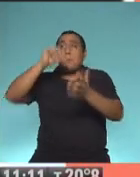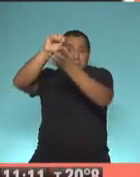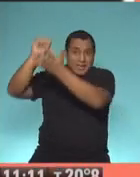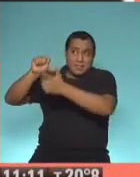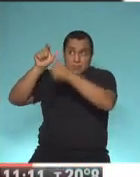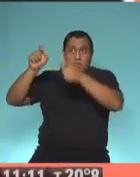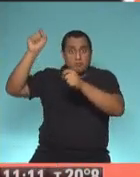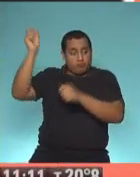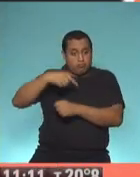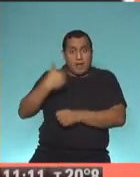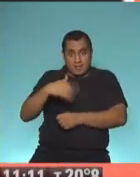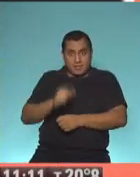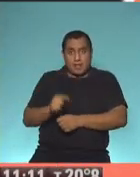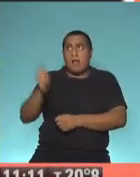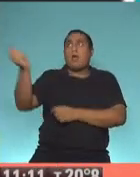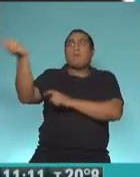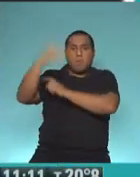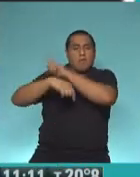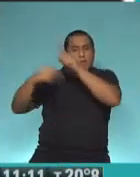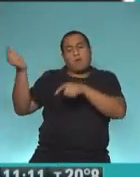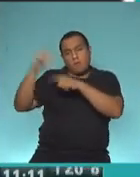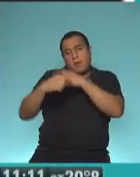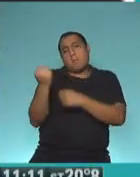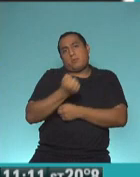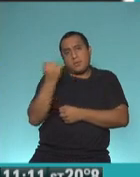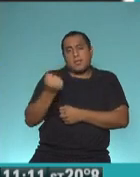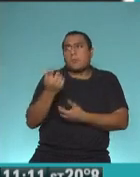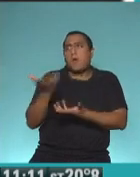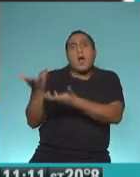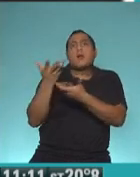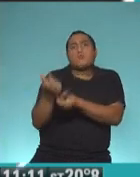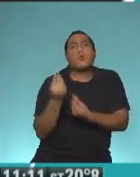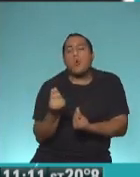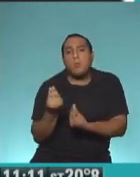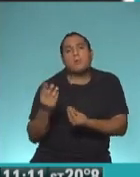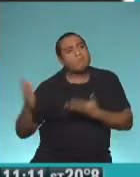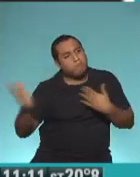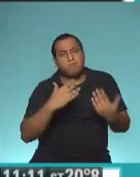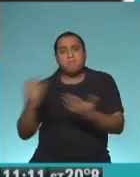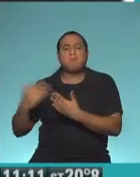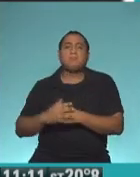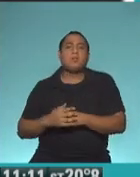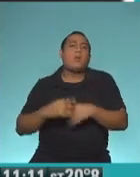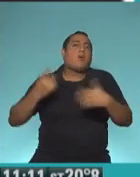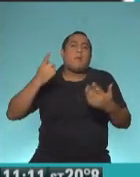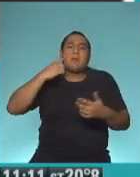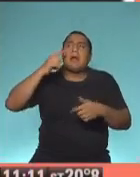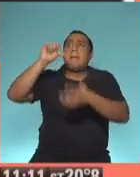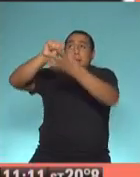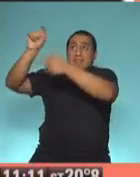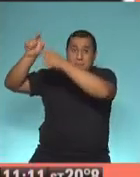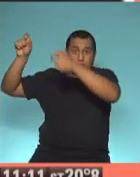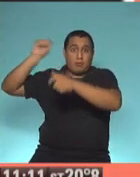es casi tan importante que no vengan turistas en este momento. Nosotros no queremos un tour de Florianópolis, que está